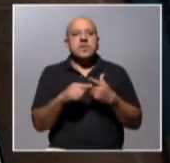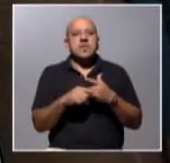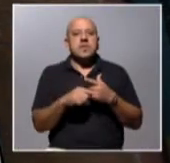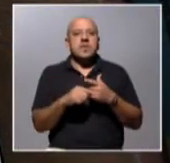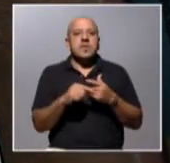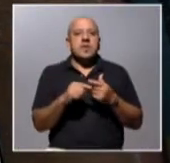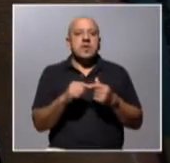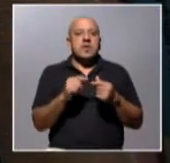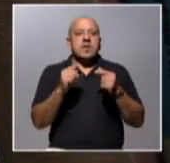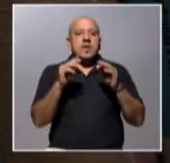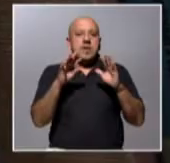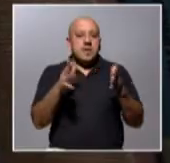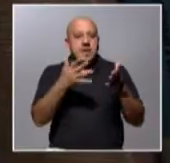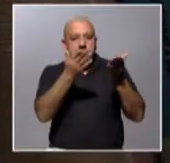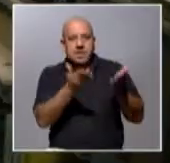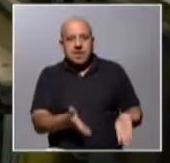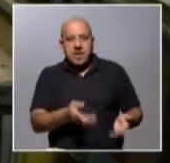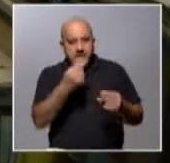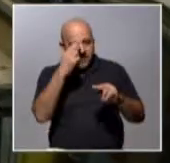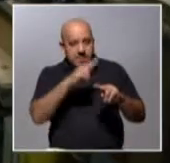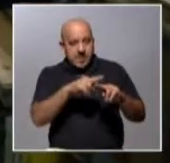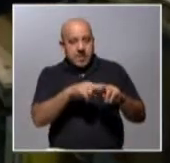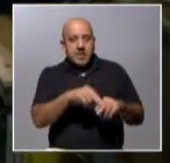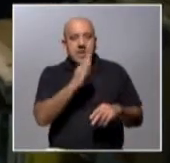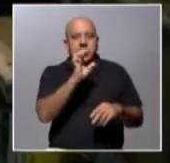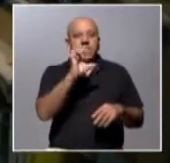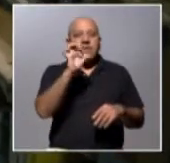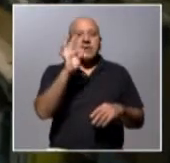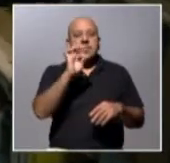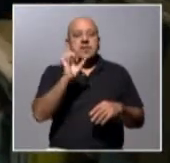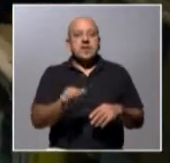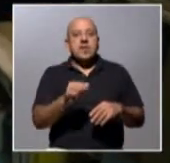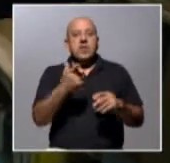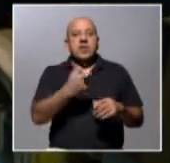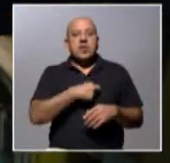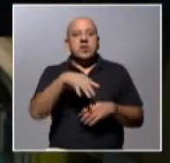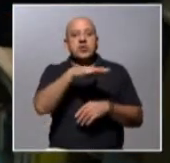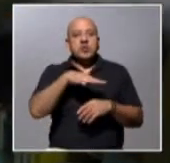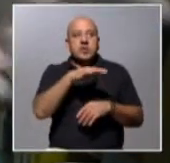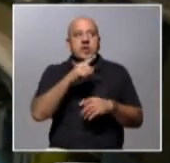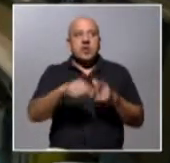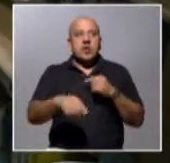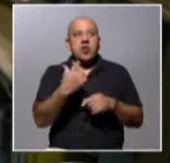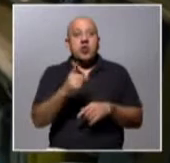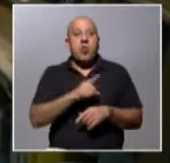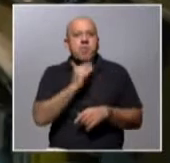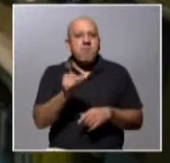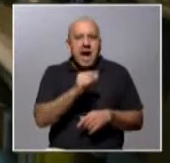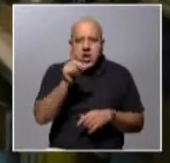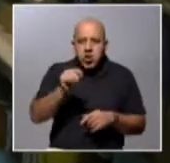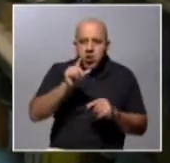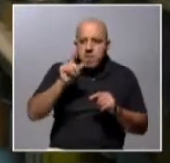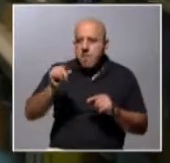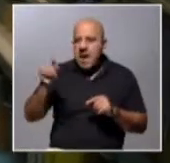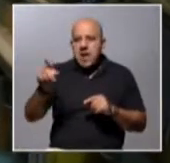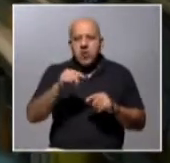que la peste mata personas. Lo que va a matar a una sociedad es la crueldad. Lo que te puede redimir es